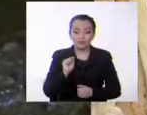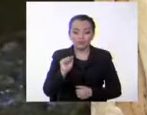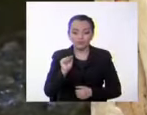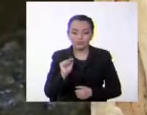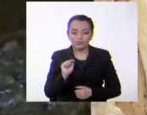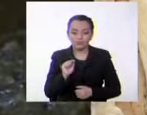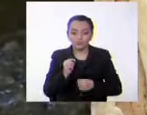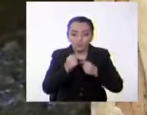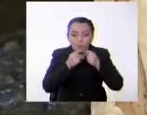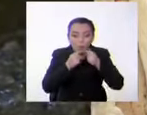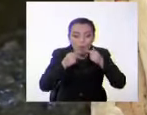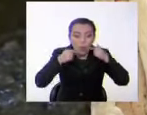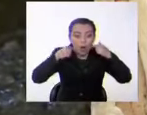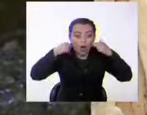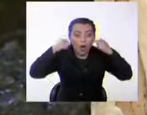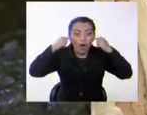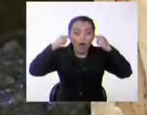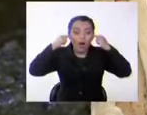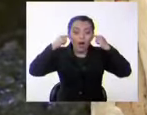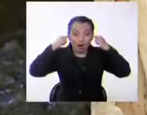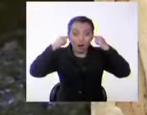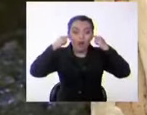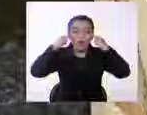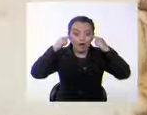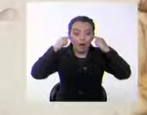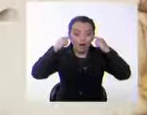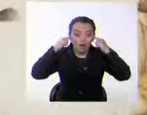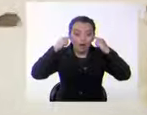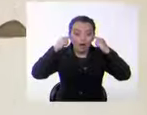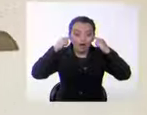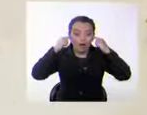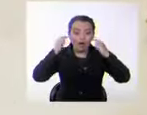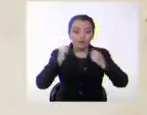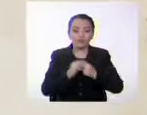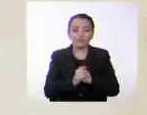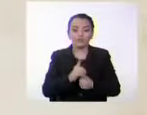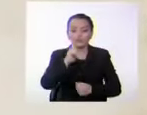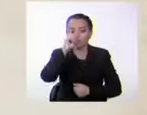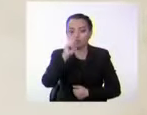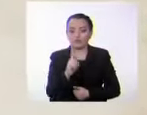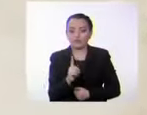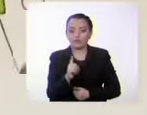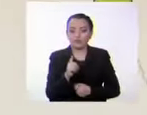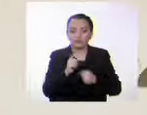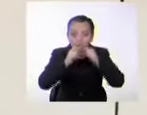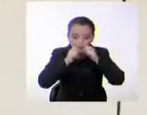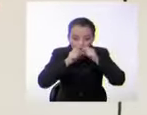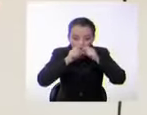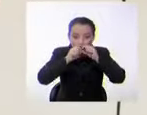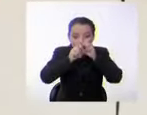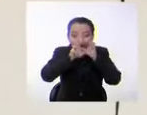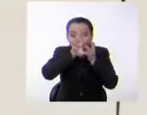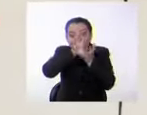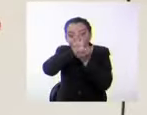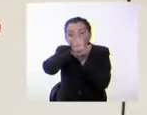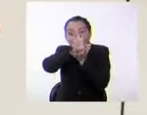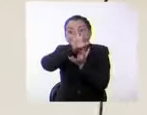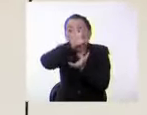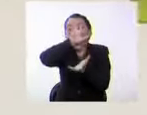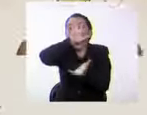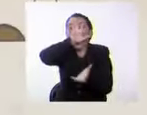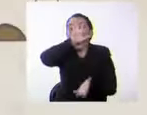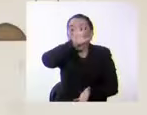la mitad de su cuerpo. Si un humano tuviera la boca así de grande, le llegaría hasta